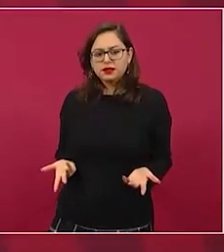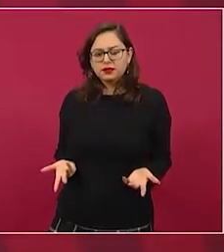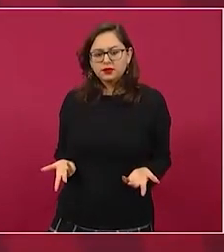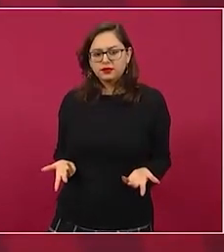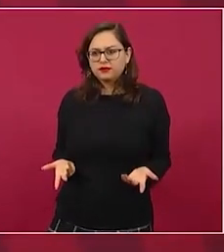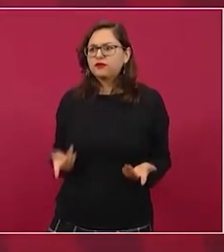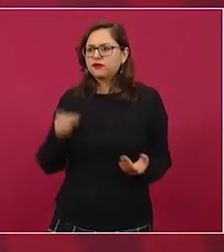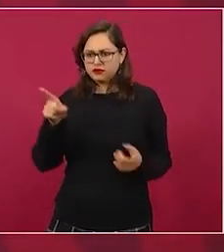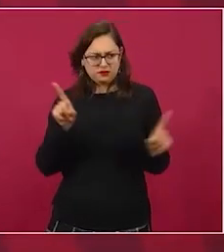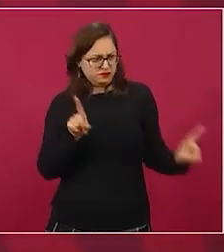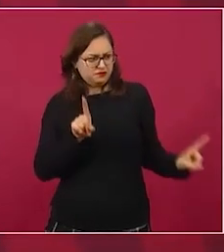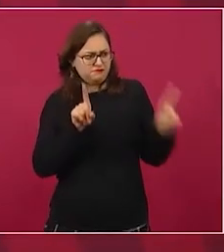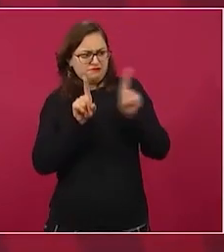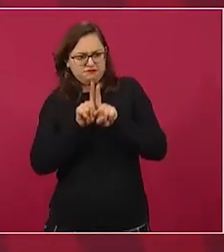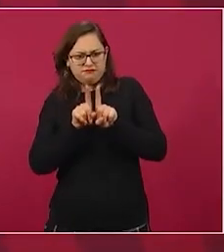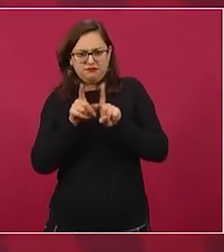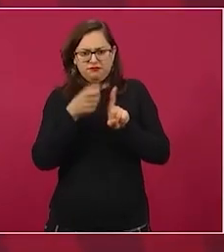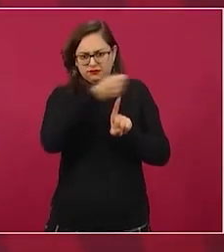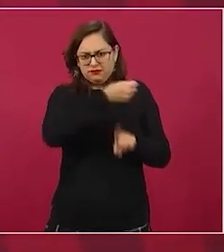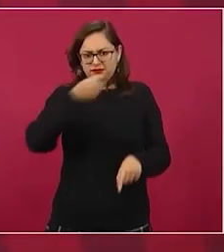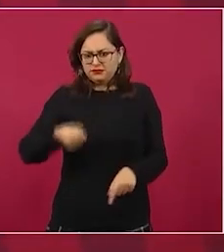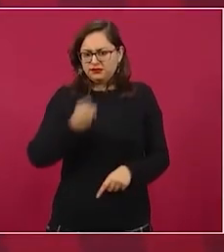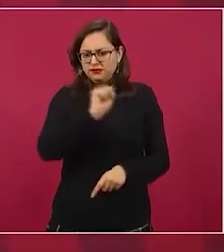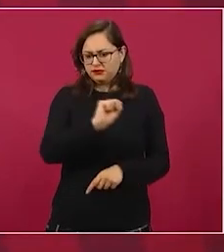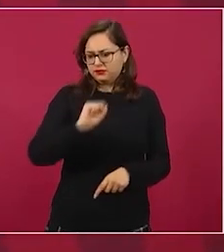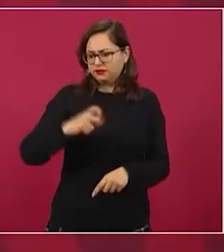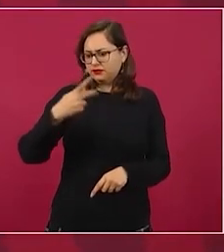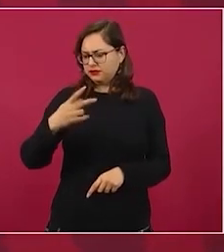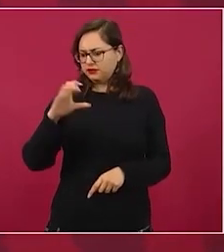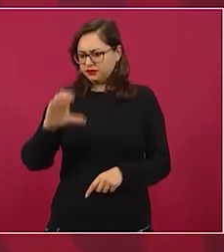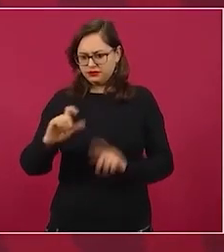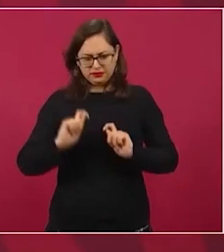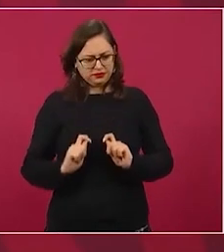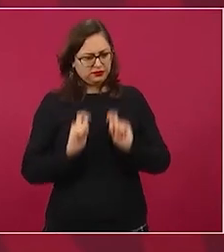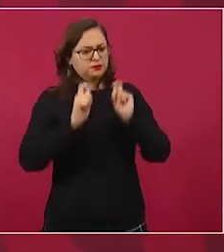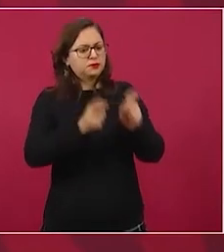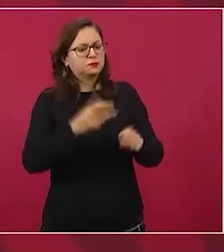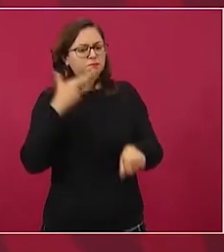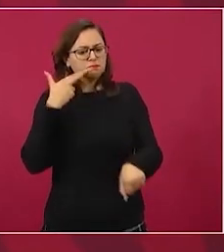¿Cómo conociste a ese señor? ¿Por qué lo nombraste?